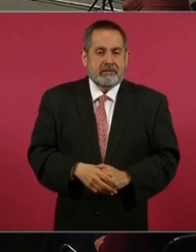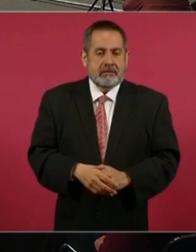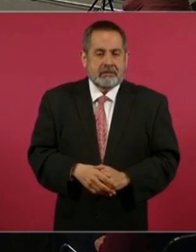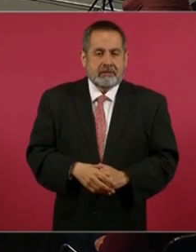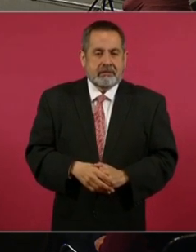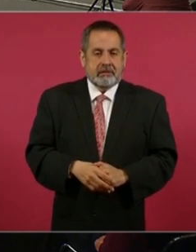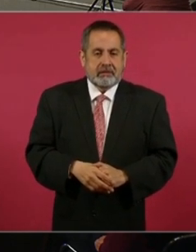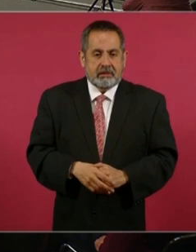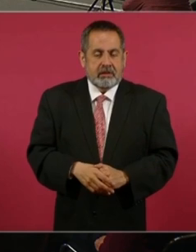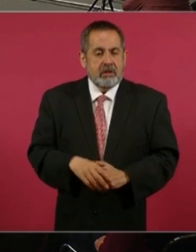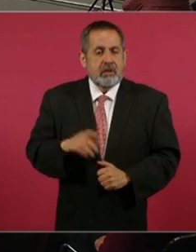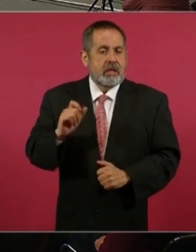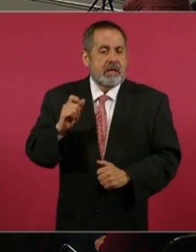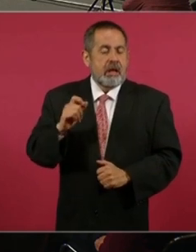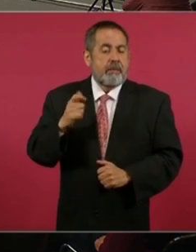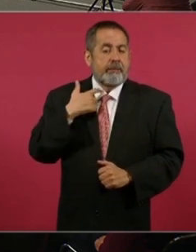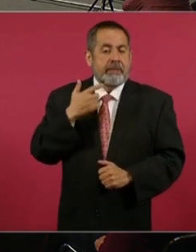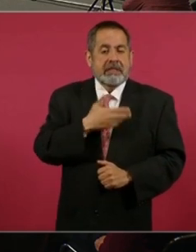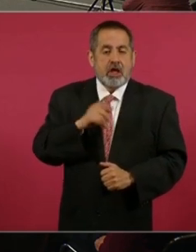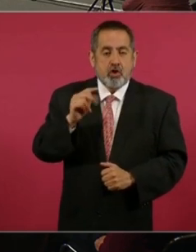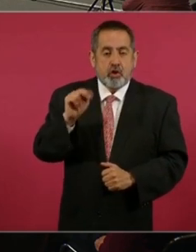¿Cuánto trae el expresidente Trump?